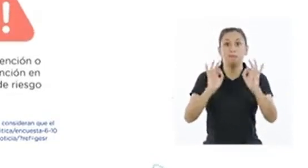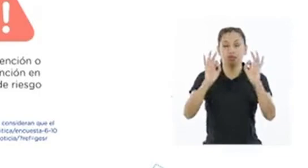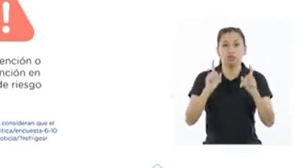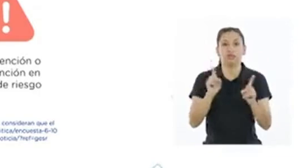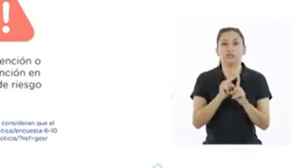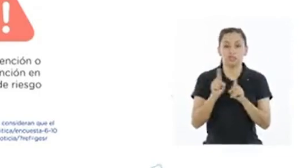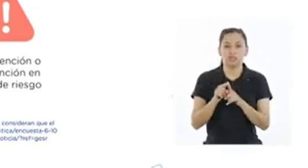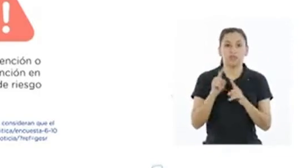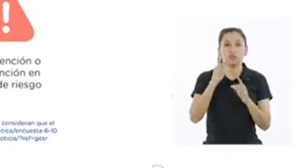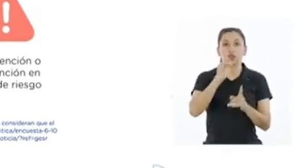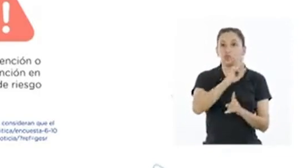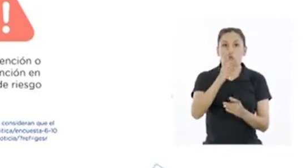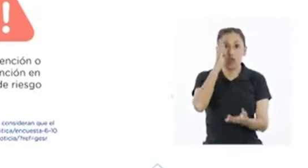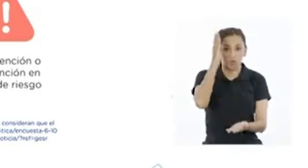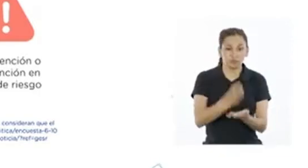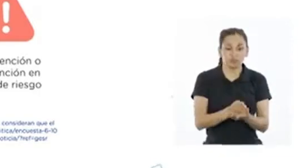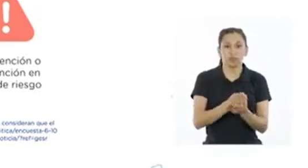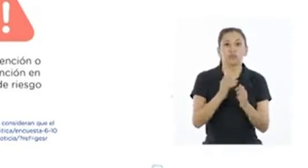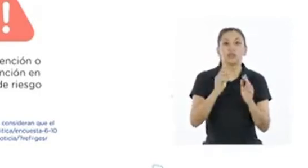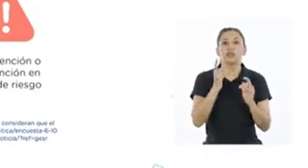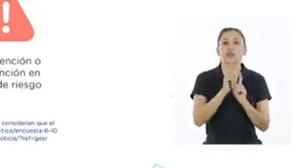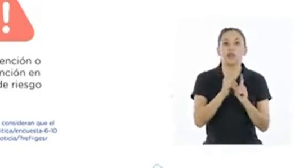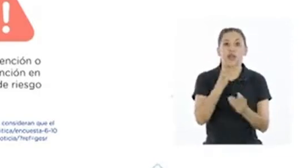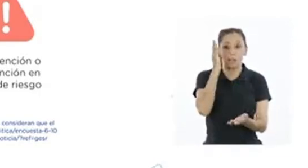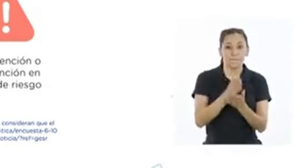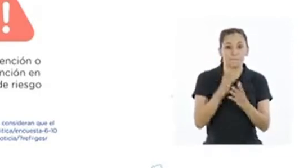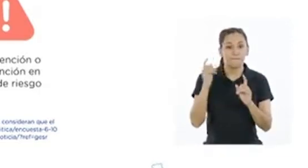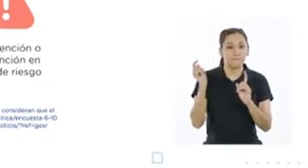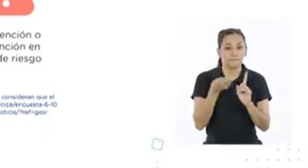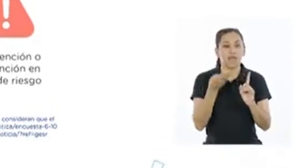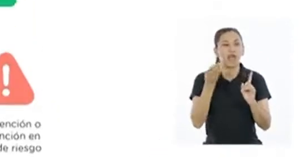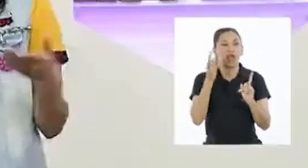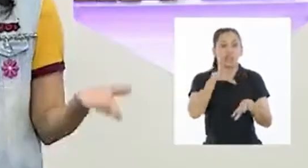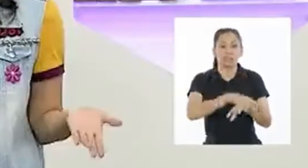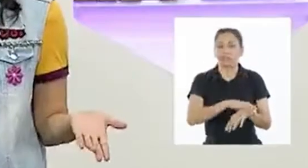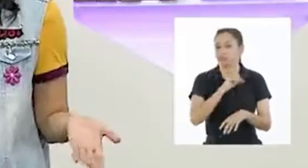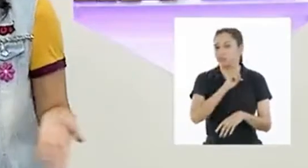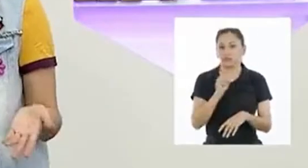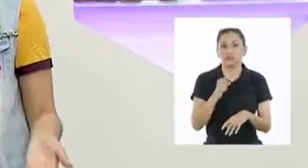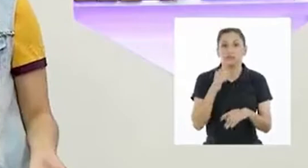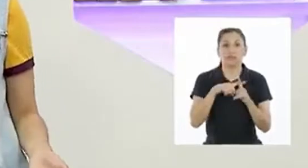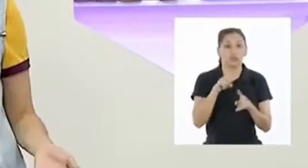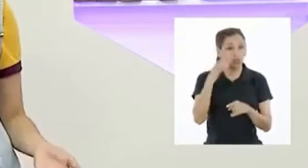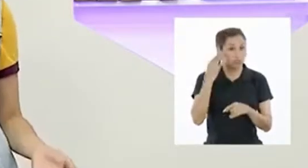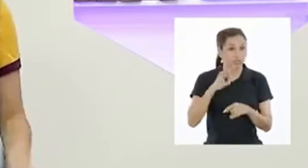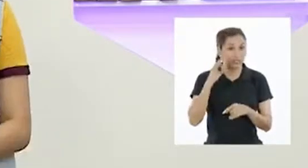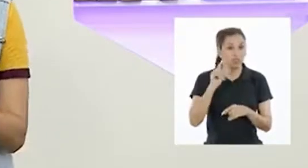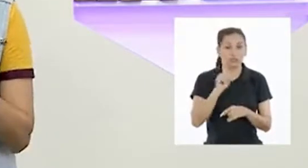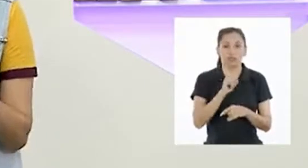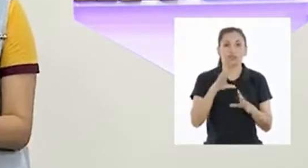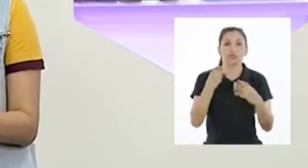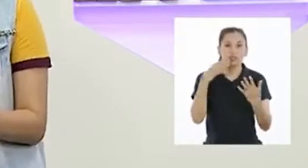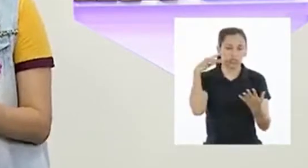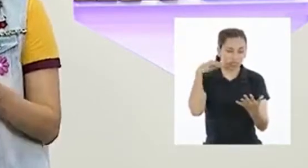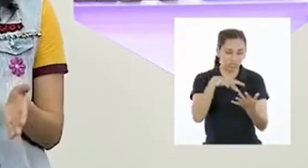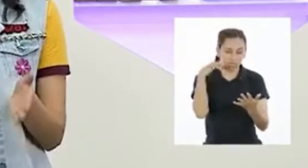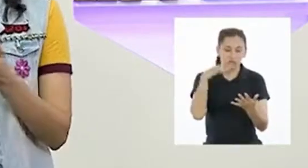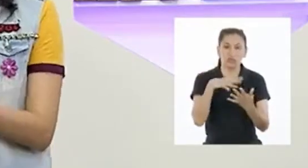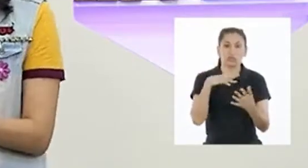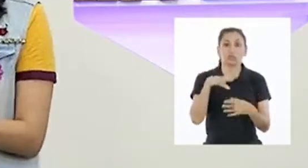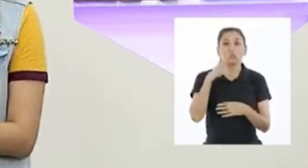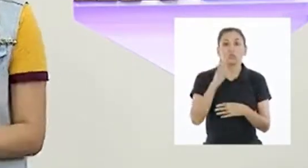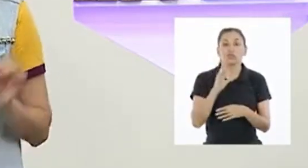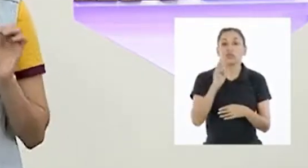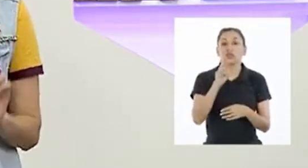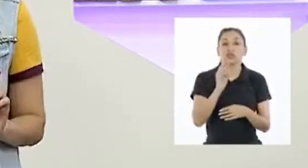riesgo, pero están impedidos de aplicar medidas represivas. Pero no siempre se dio esta cooperación. Según el estudio de Costa